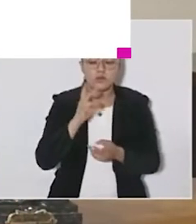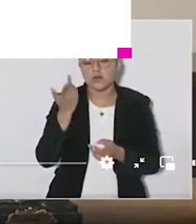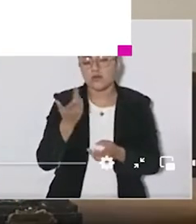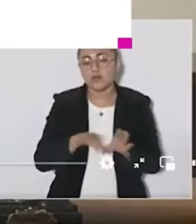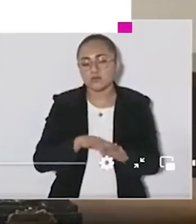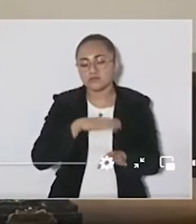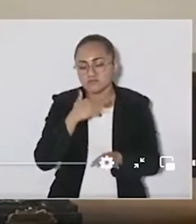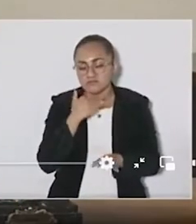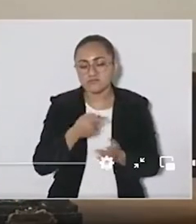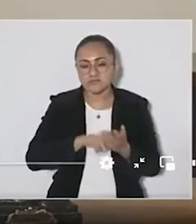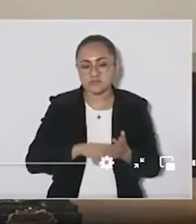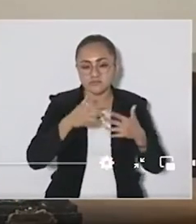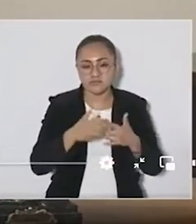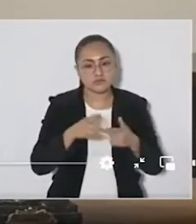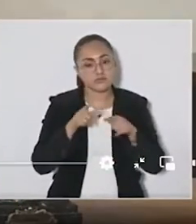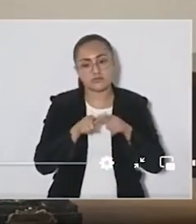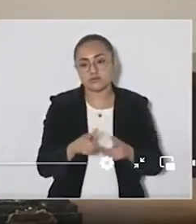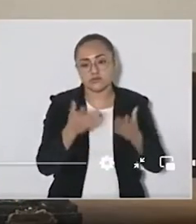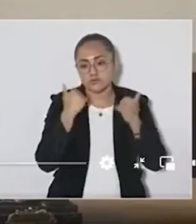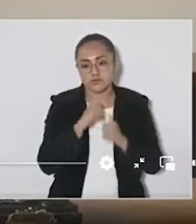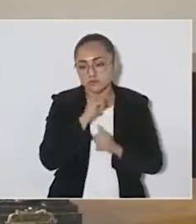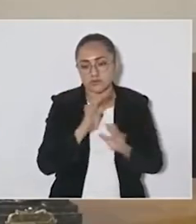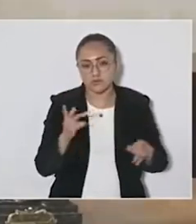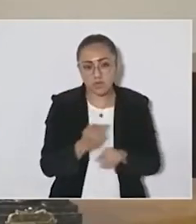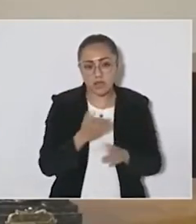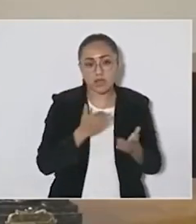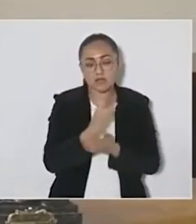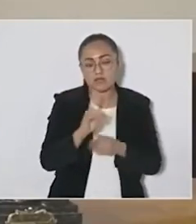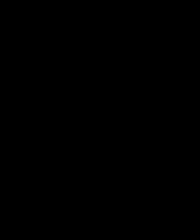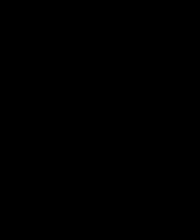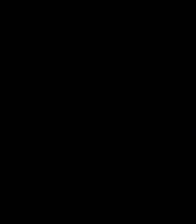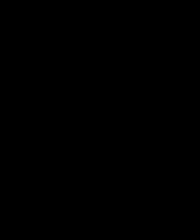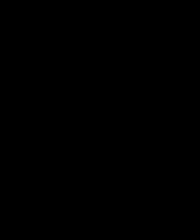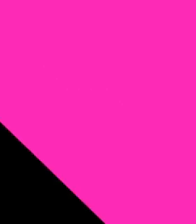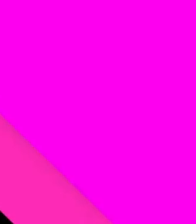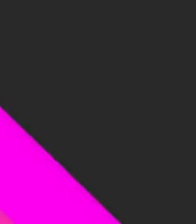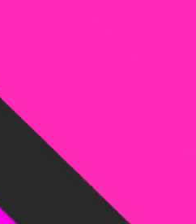está fortalecido para hacer frente a esta nueva ola de coronavirus.